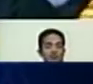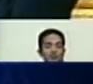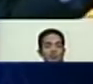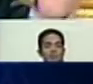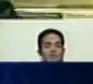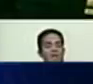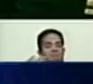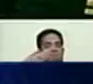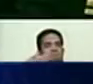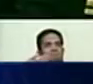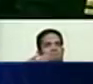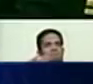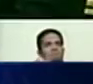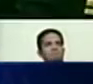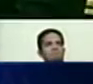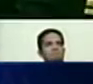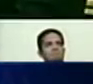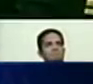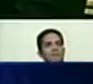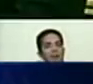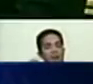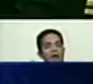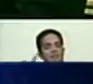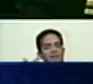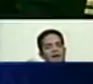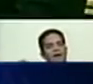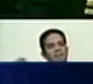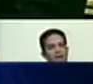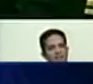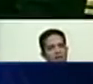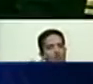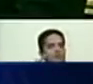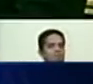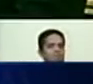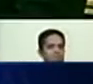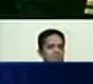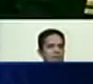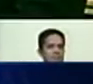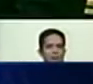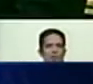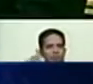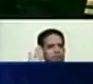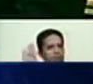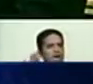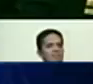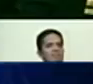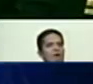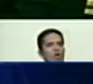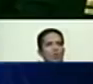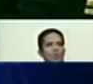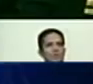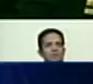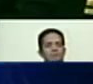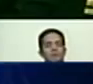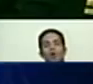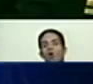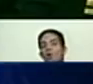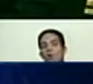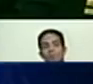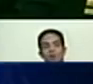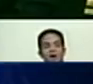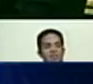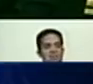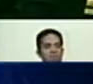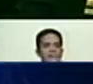además fue nuestro encargado de negocios un tiempo allá en Estados Unidos. La no interferencia en